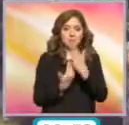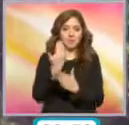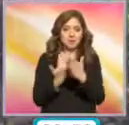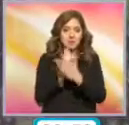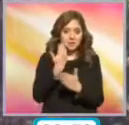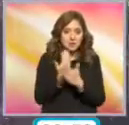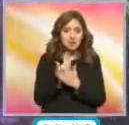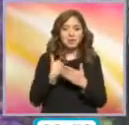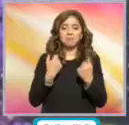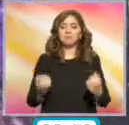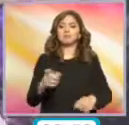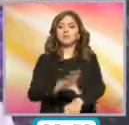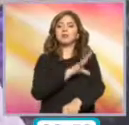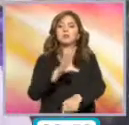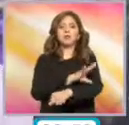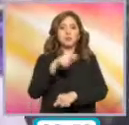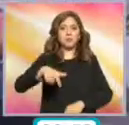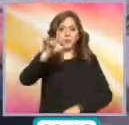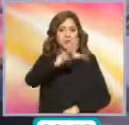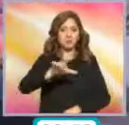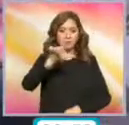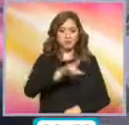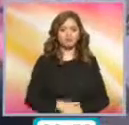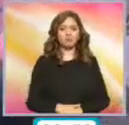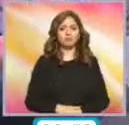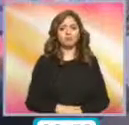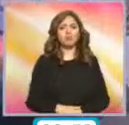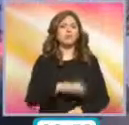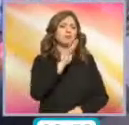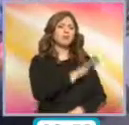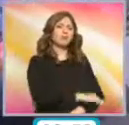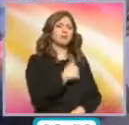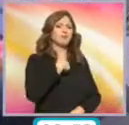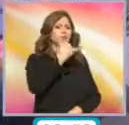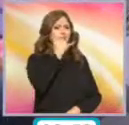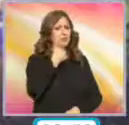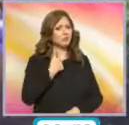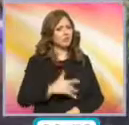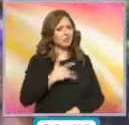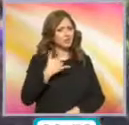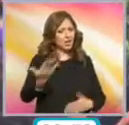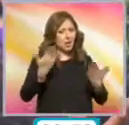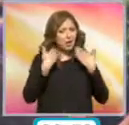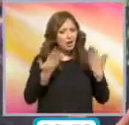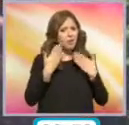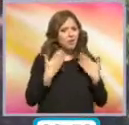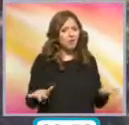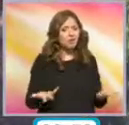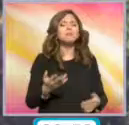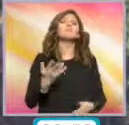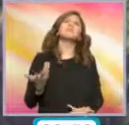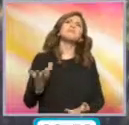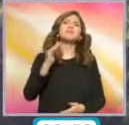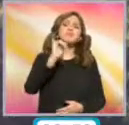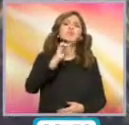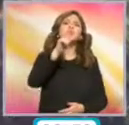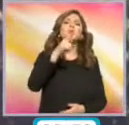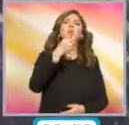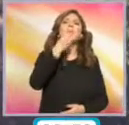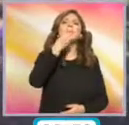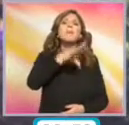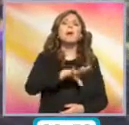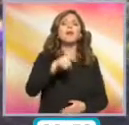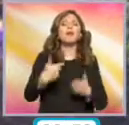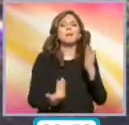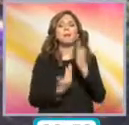mañana energética de lunes. Energética con mucho calor. Claro, con mucho ¿no? calor, claro, parte de lo bonito de las mañanas, ¿no? Claro. Sí, claro, sí, entonces,